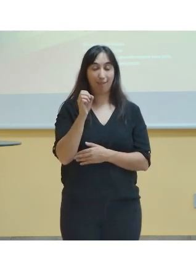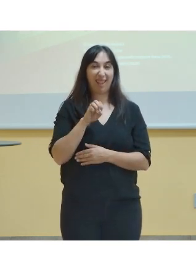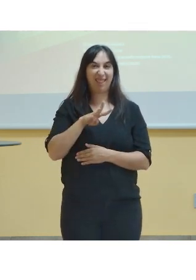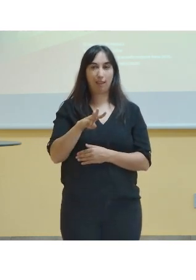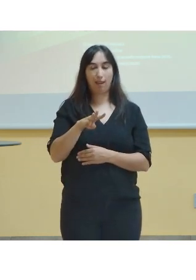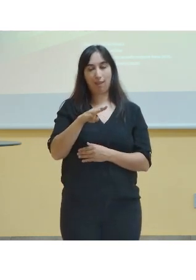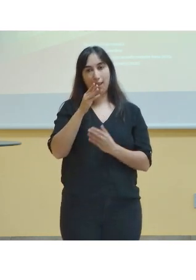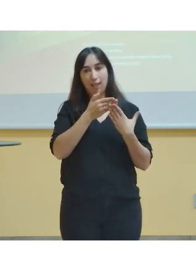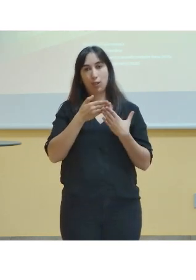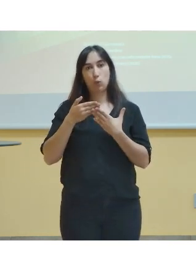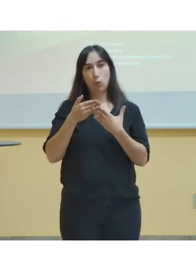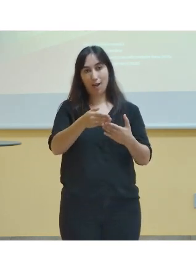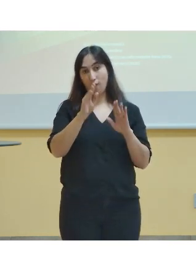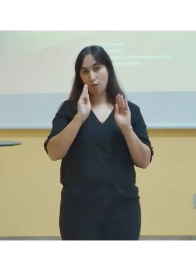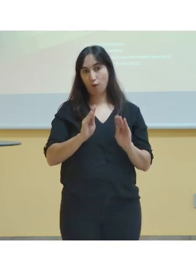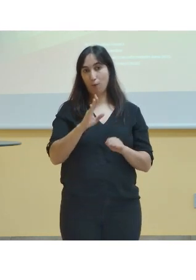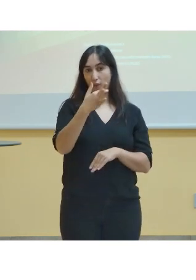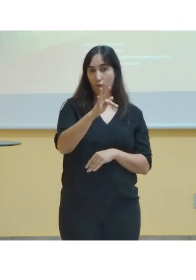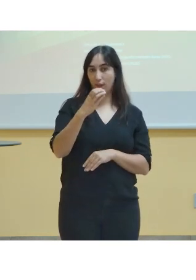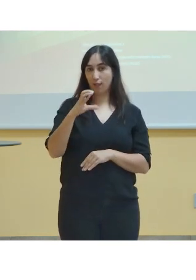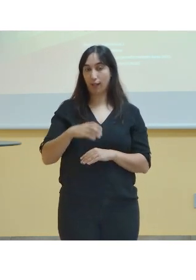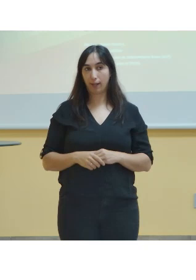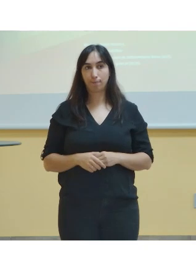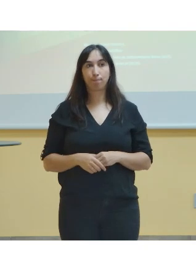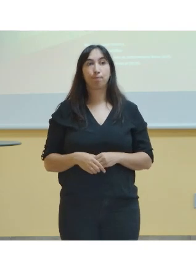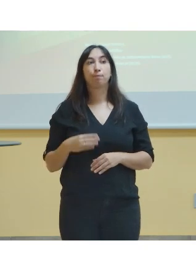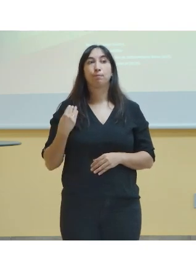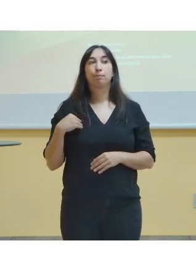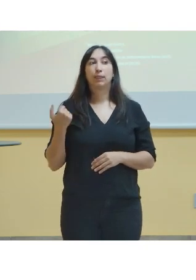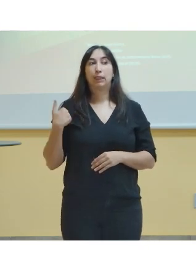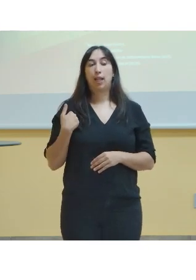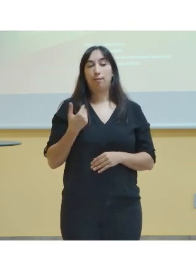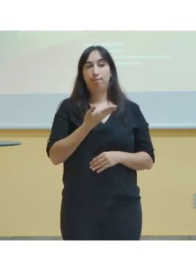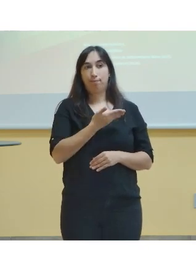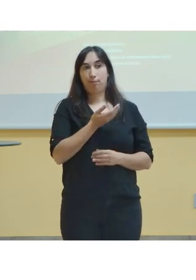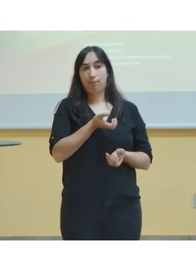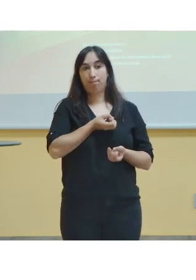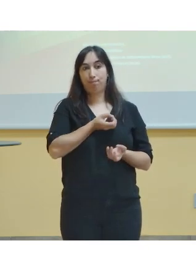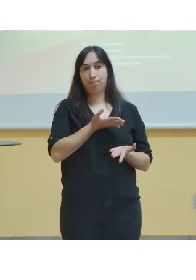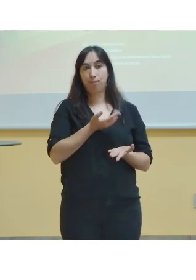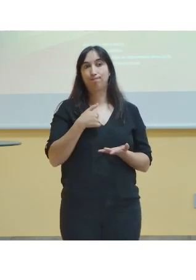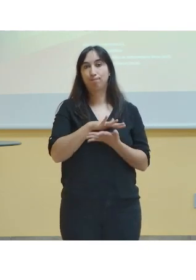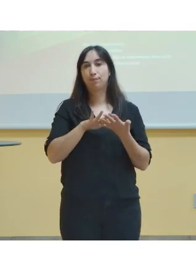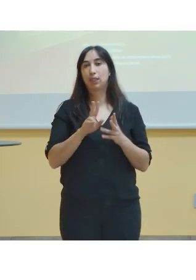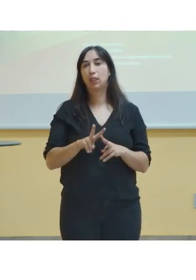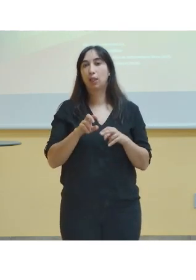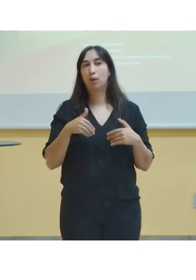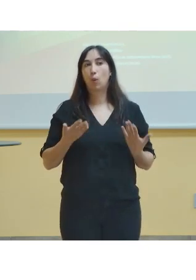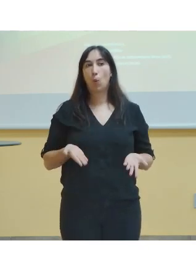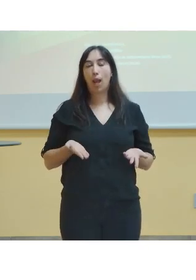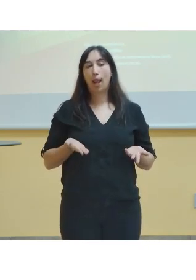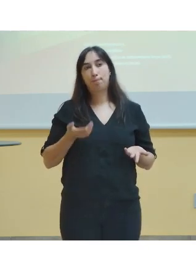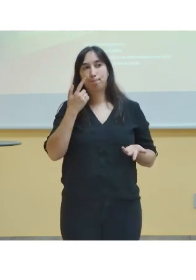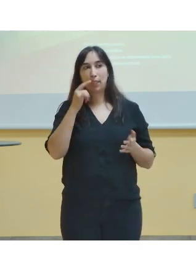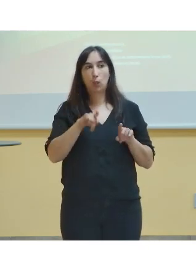13ª Escuela de Formación FEDER-CREER. Como ha comentado Begoña, voy a hablaros un poco de cuál ha sido el marco y